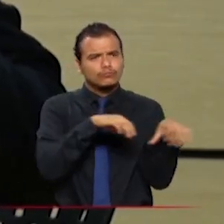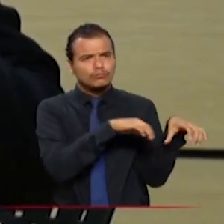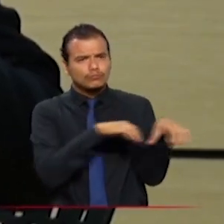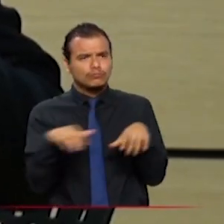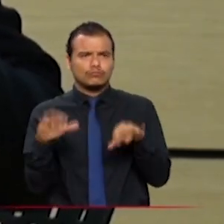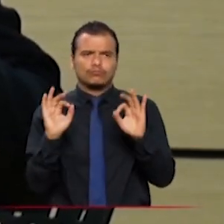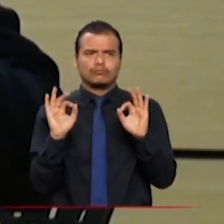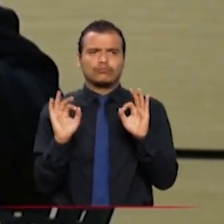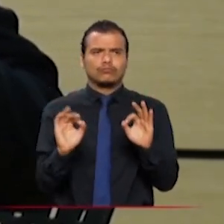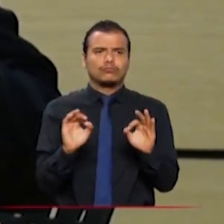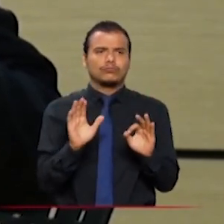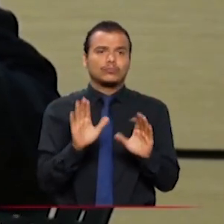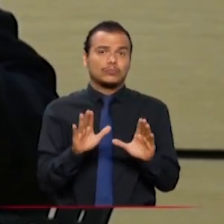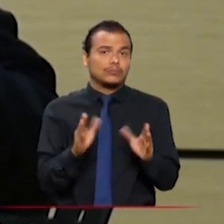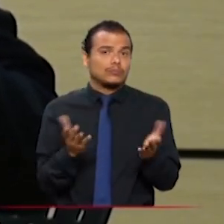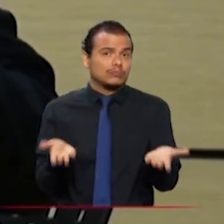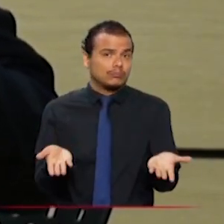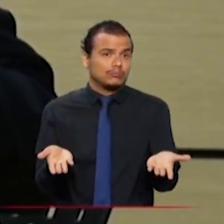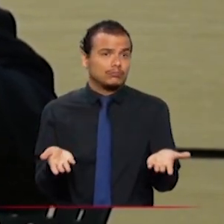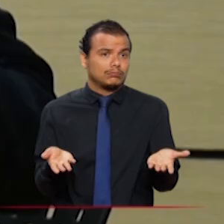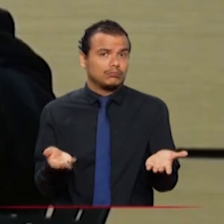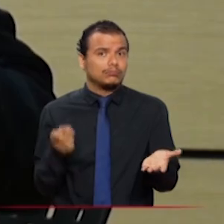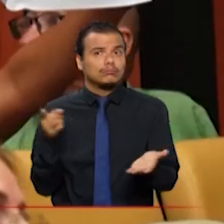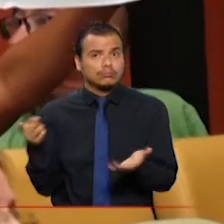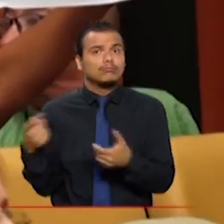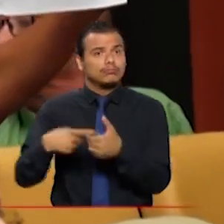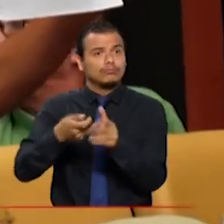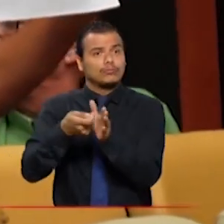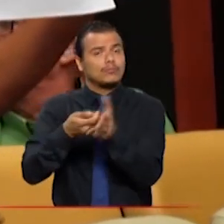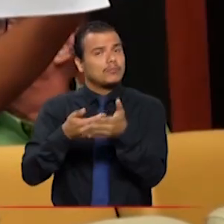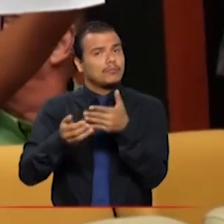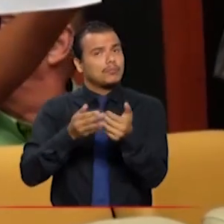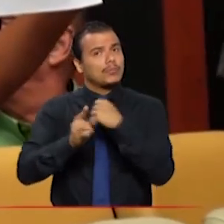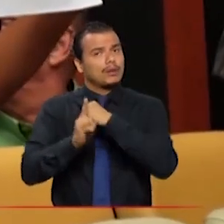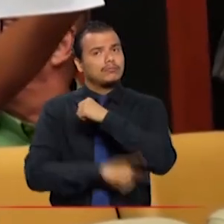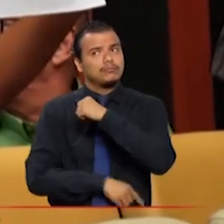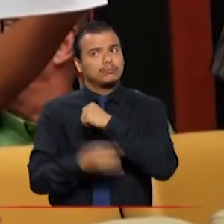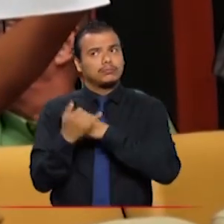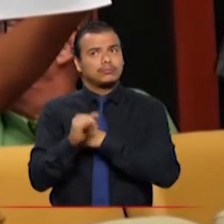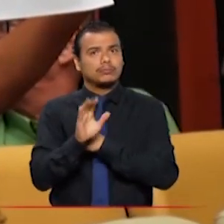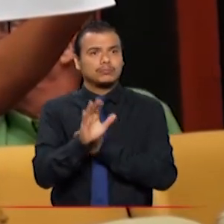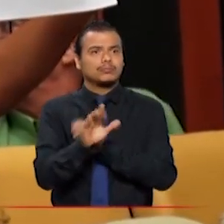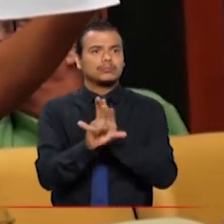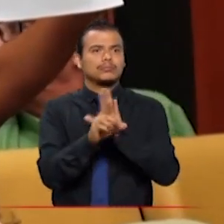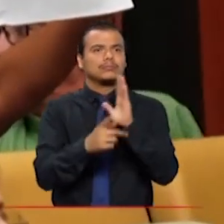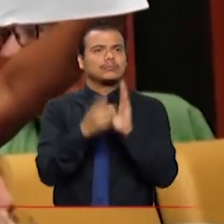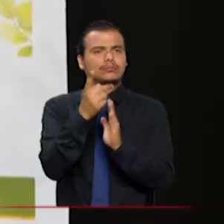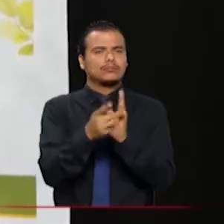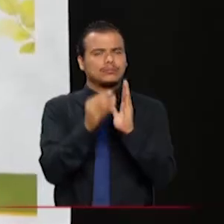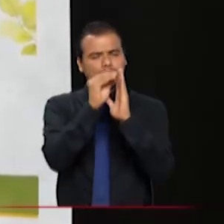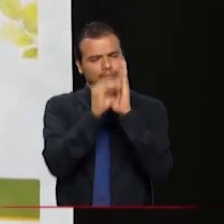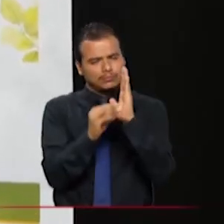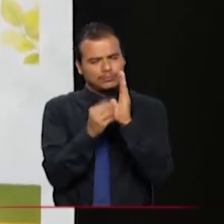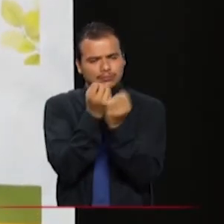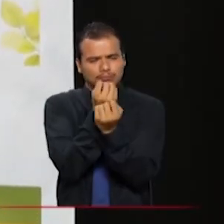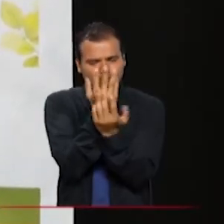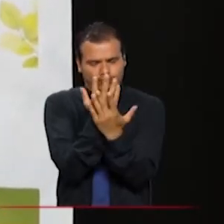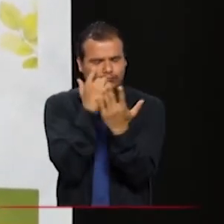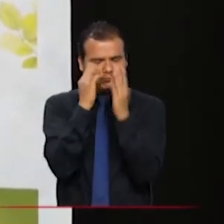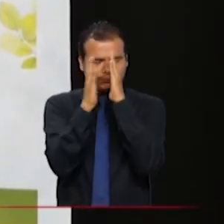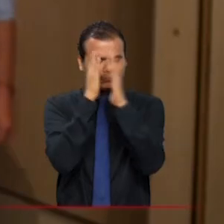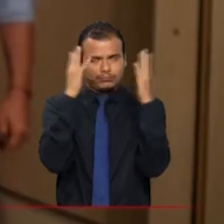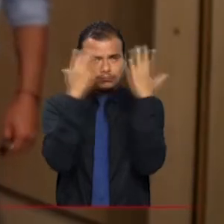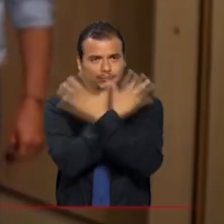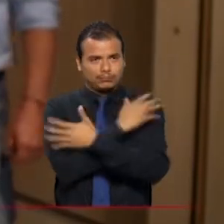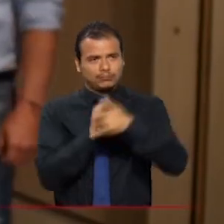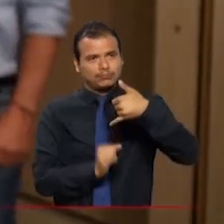CBC hacia entidades donde tiene estas acciones. En general, el proyecto recibió críticas por la forma como ha sido planteado y lo que significaría para la